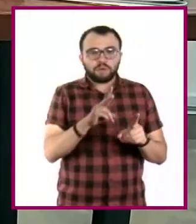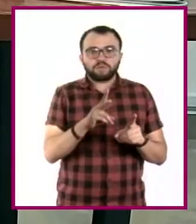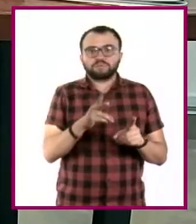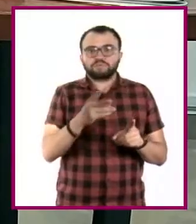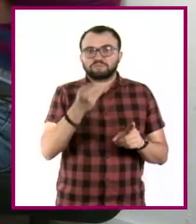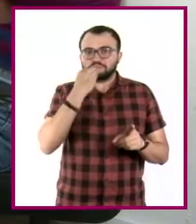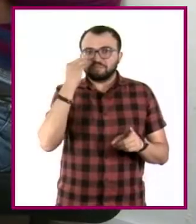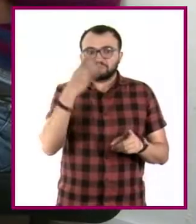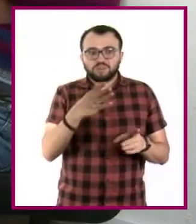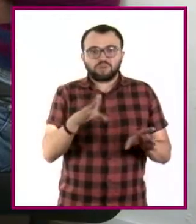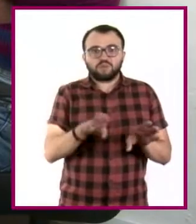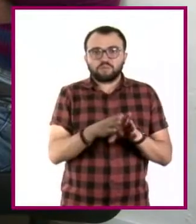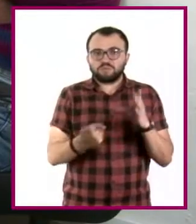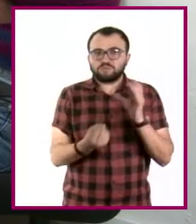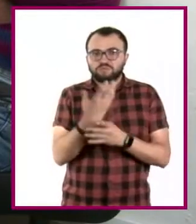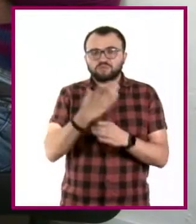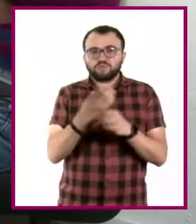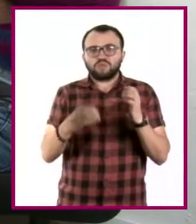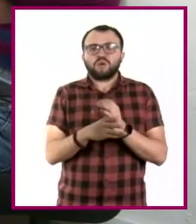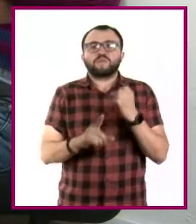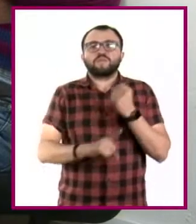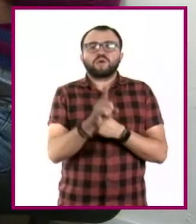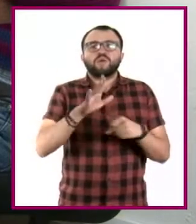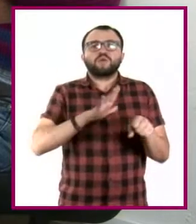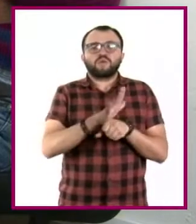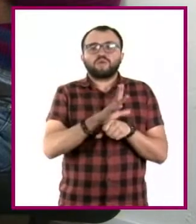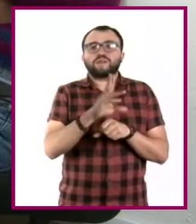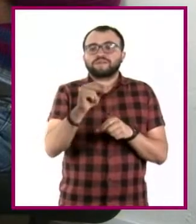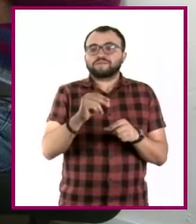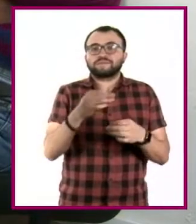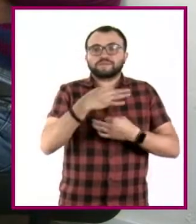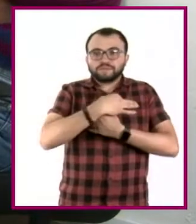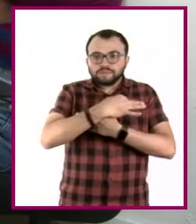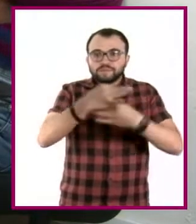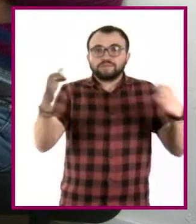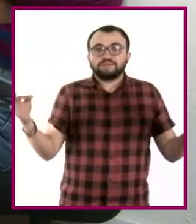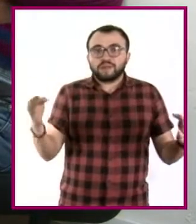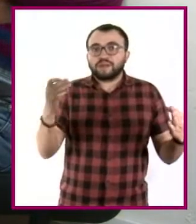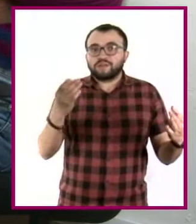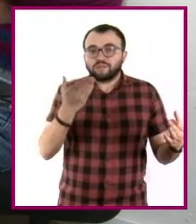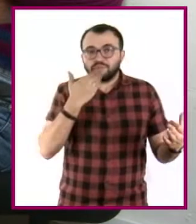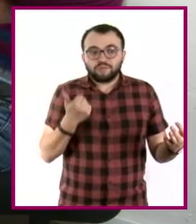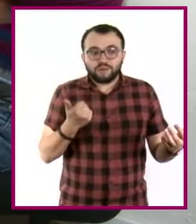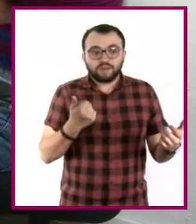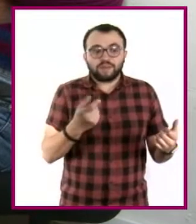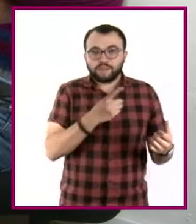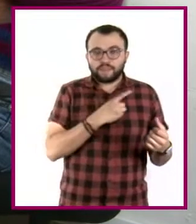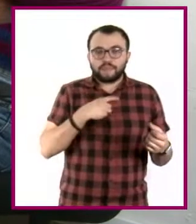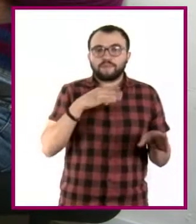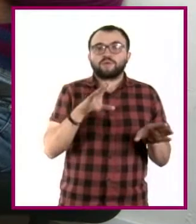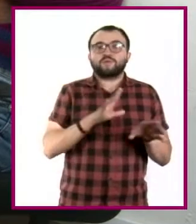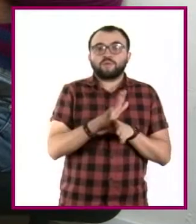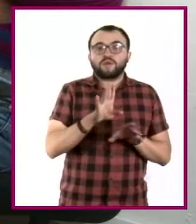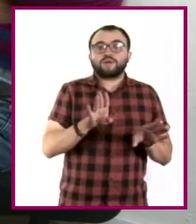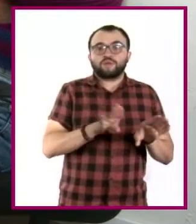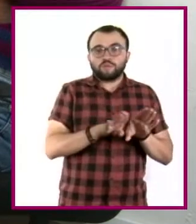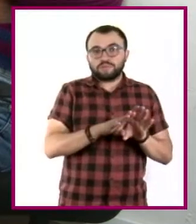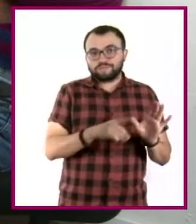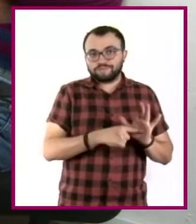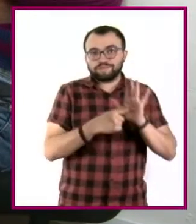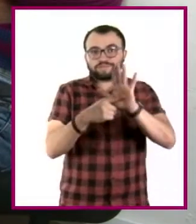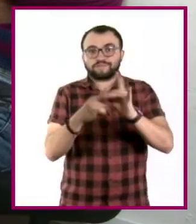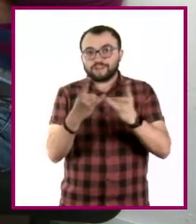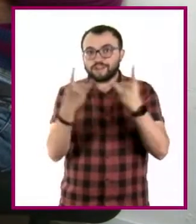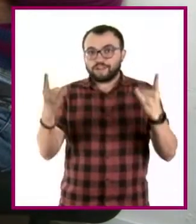serio? El problema es que no se les da la difusión debida. Sería importante mostrar las historias de estos chicos. ¿Qué